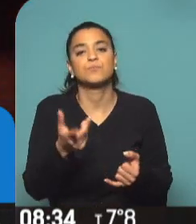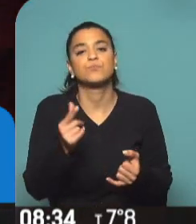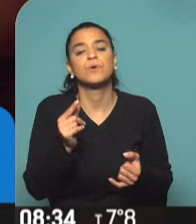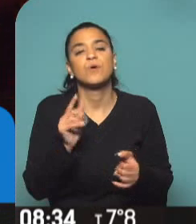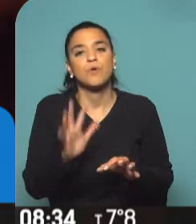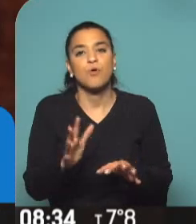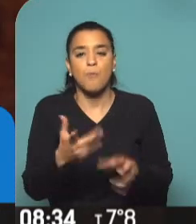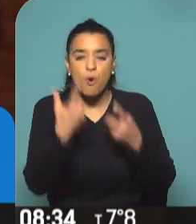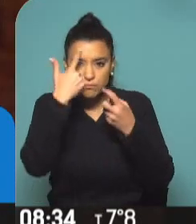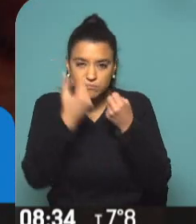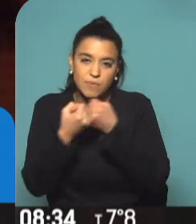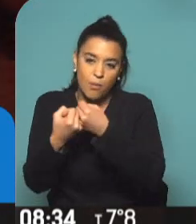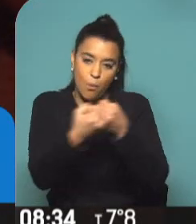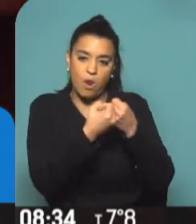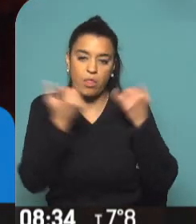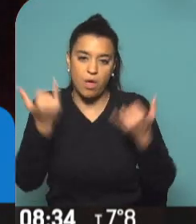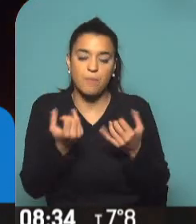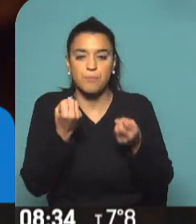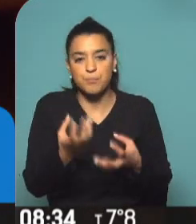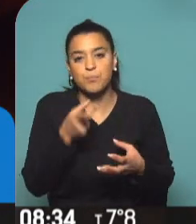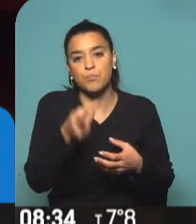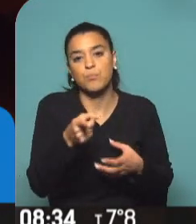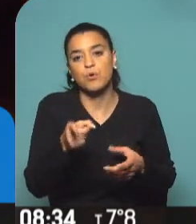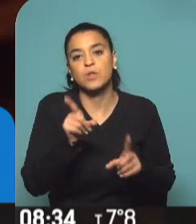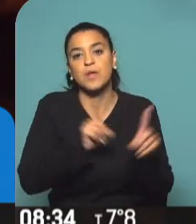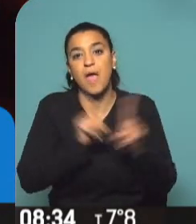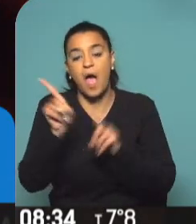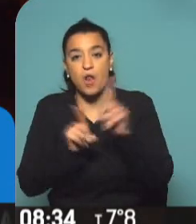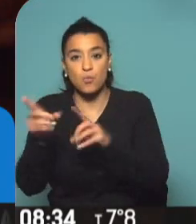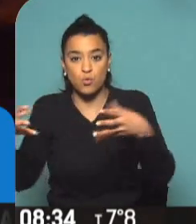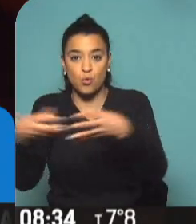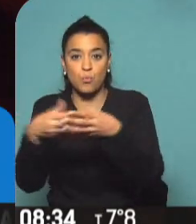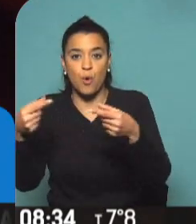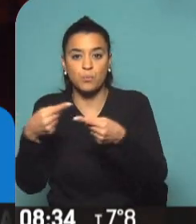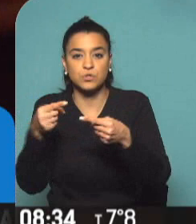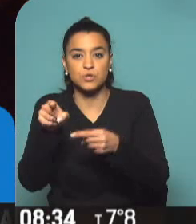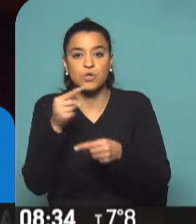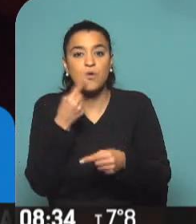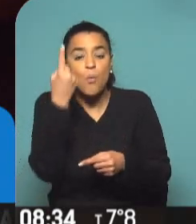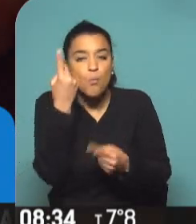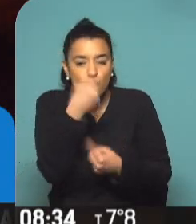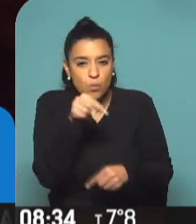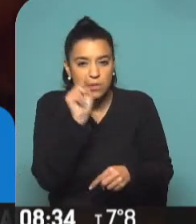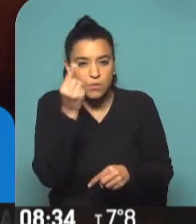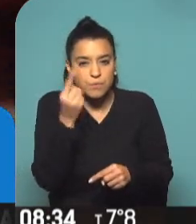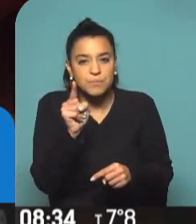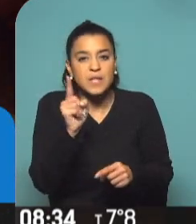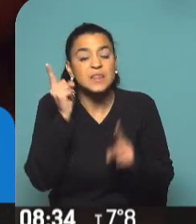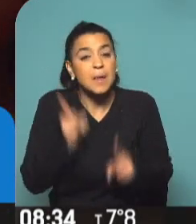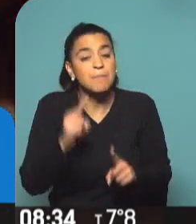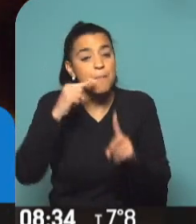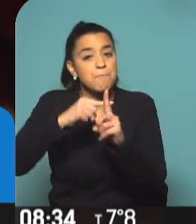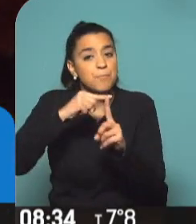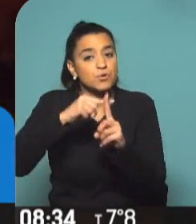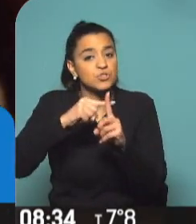más consensuado, porque lo que es lo que sectores de la oposición venían pidiendo. Y una última cosa, y muy positiva la actitud